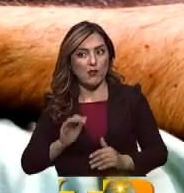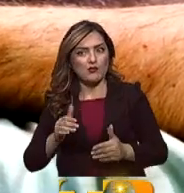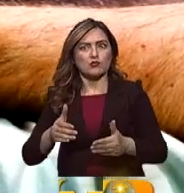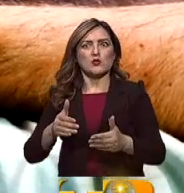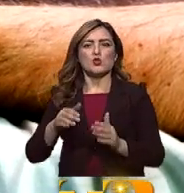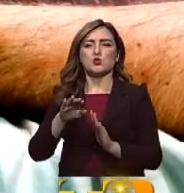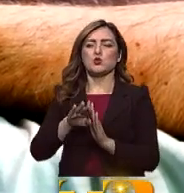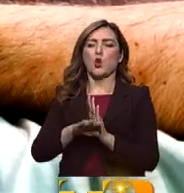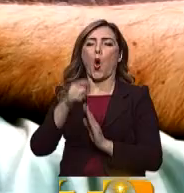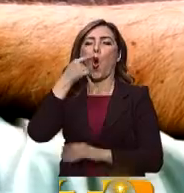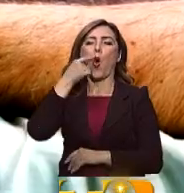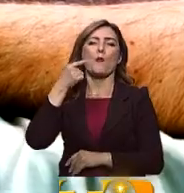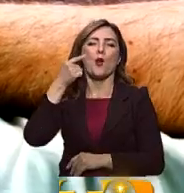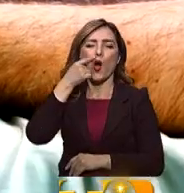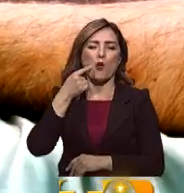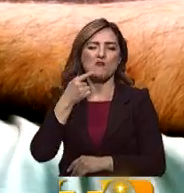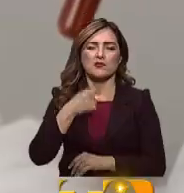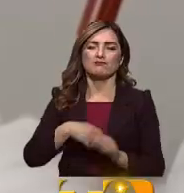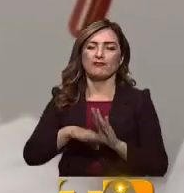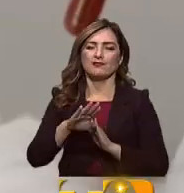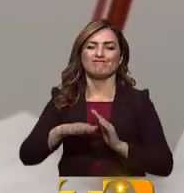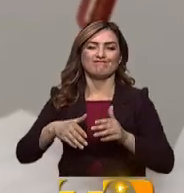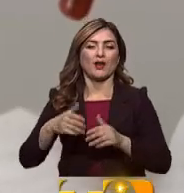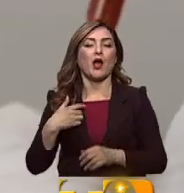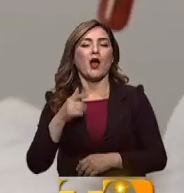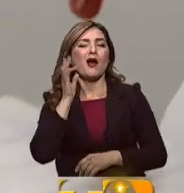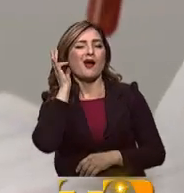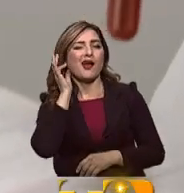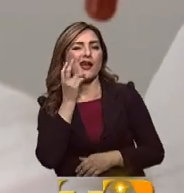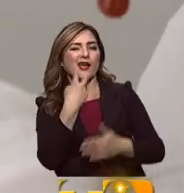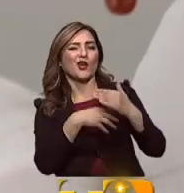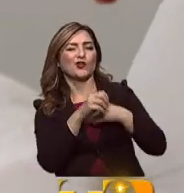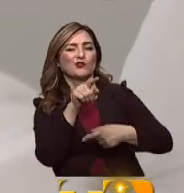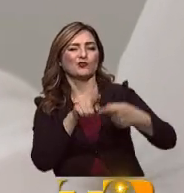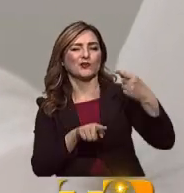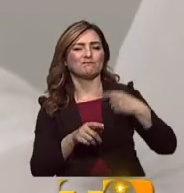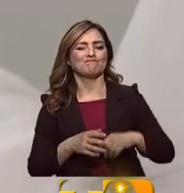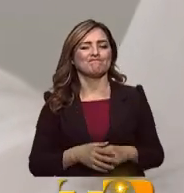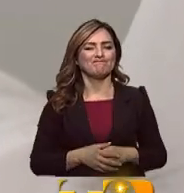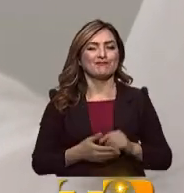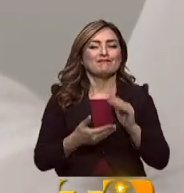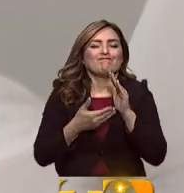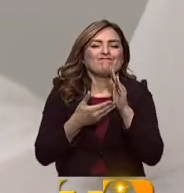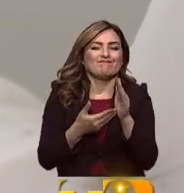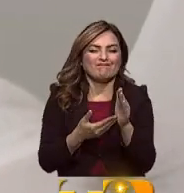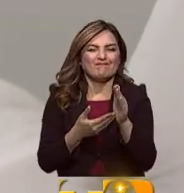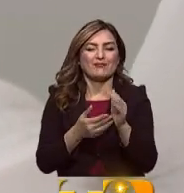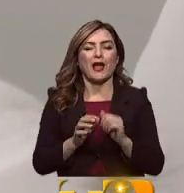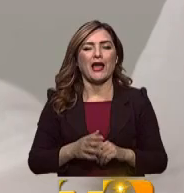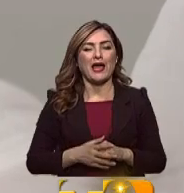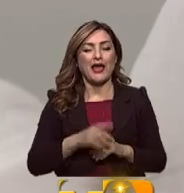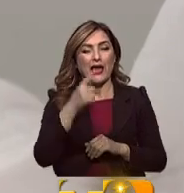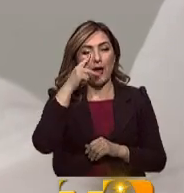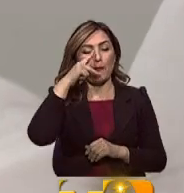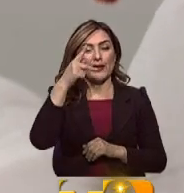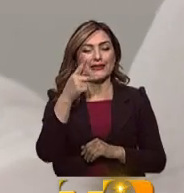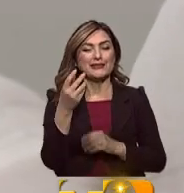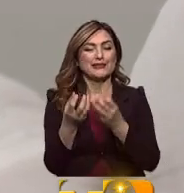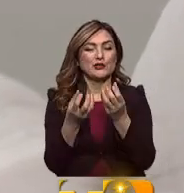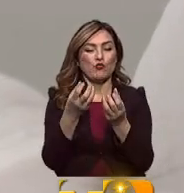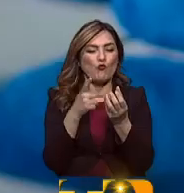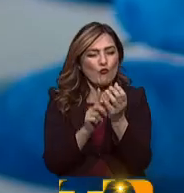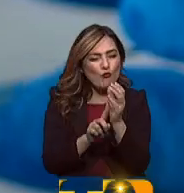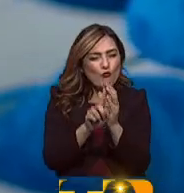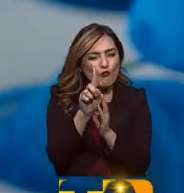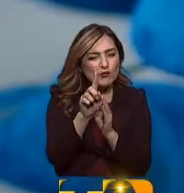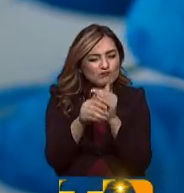fertilidad masculina de forma significativa. Hay casos severos donde los testículos no desarrollan bien un proceso de